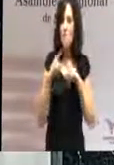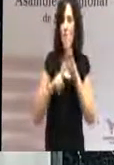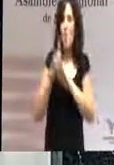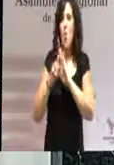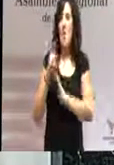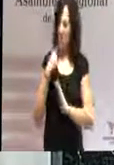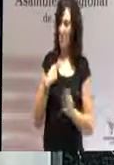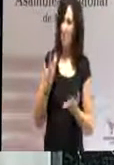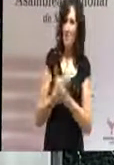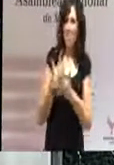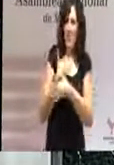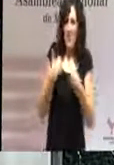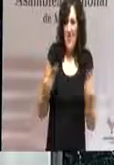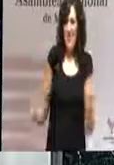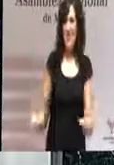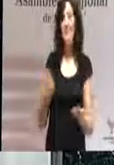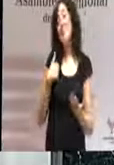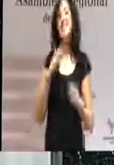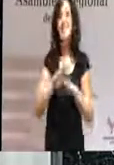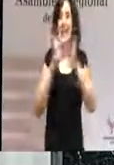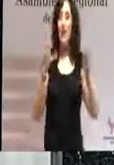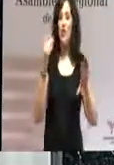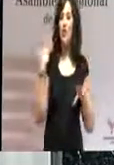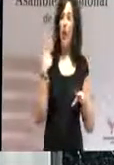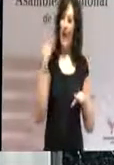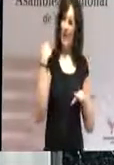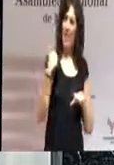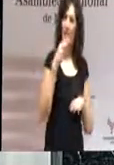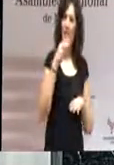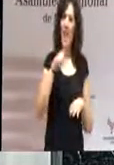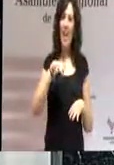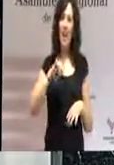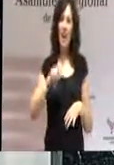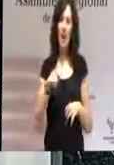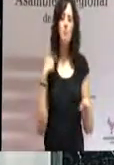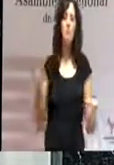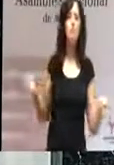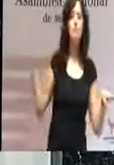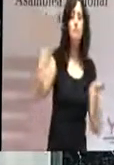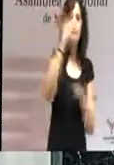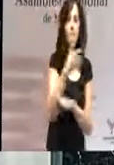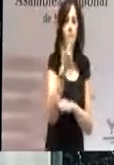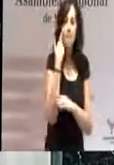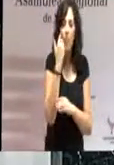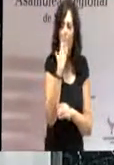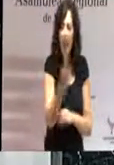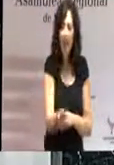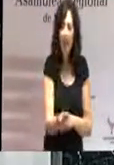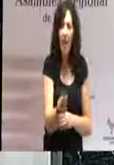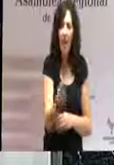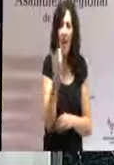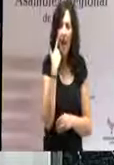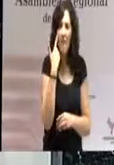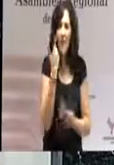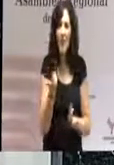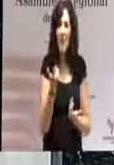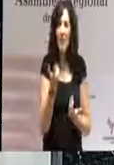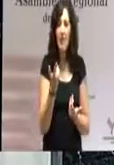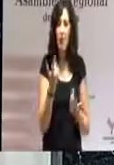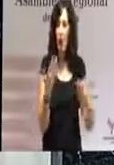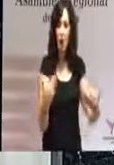no lo tenía muy claro, me fui a Beniel a buscar al AVE y no lo encontré. No había catenarias, no